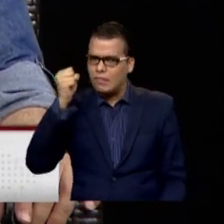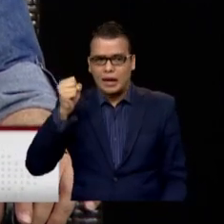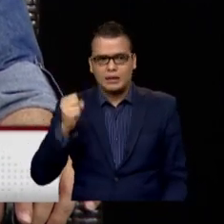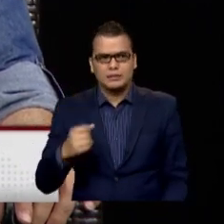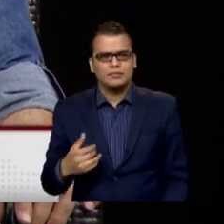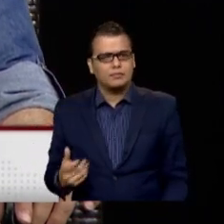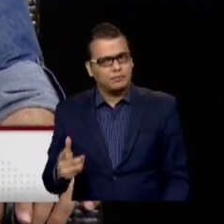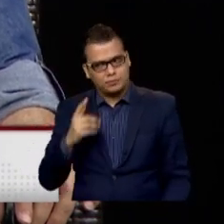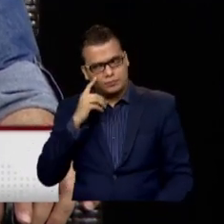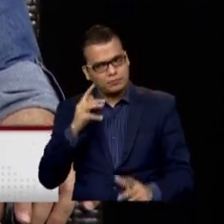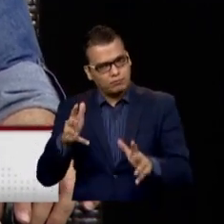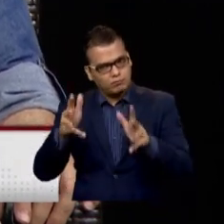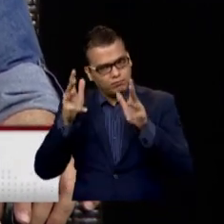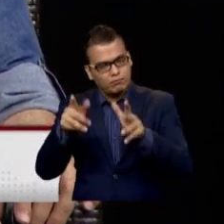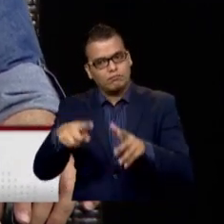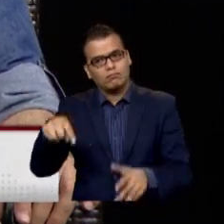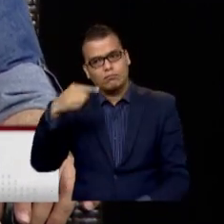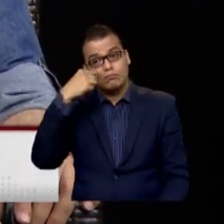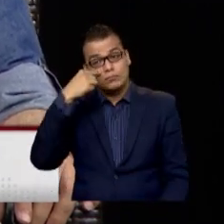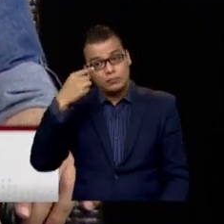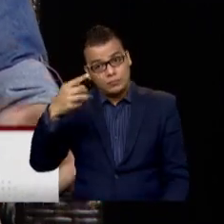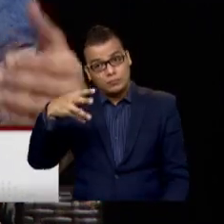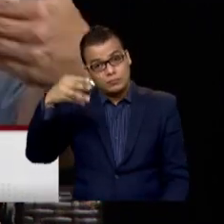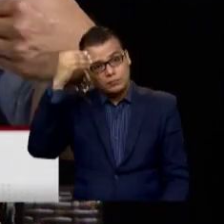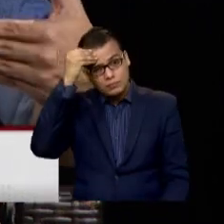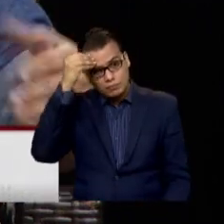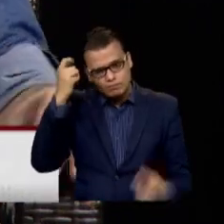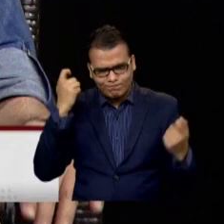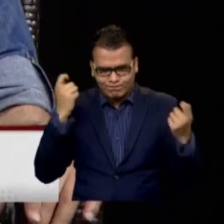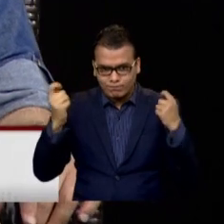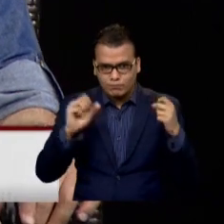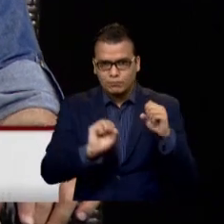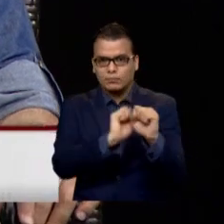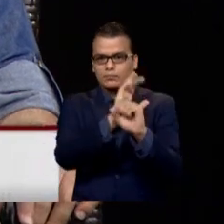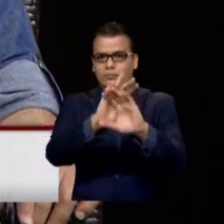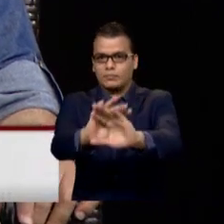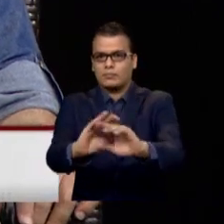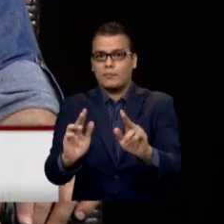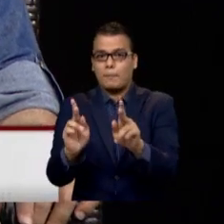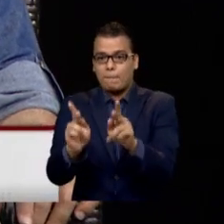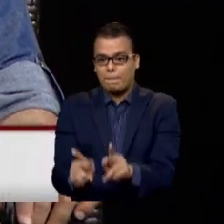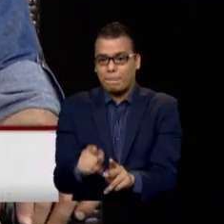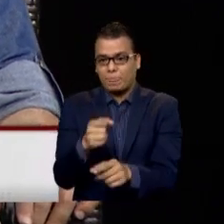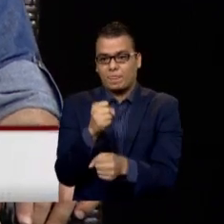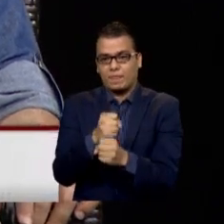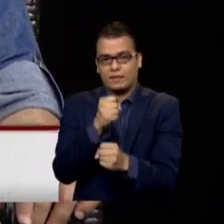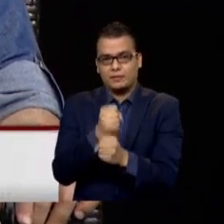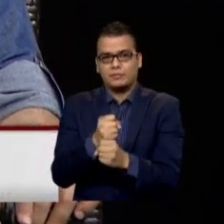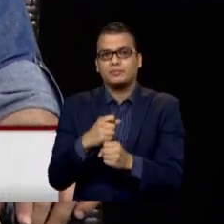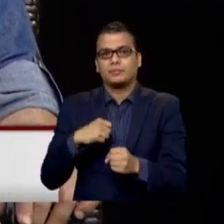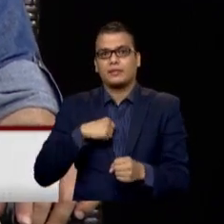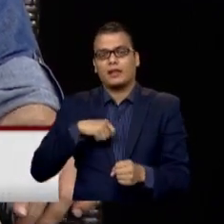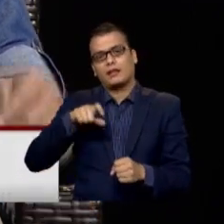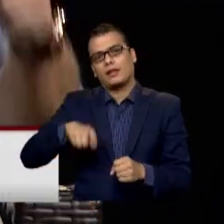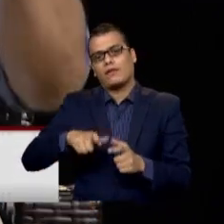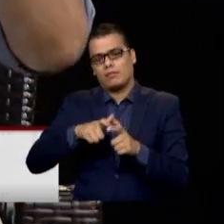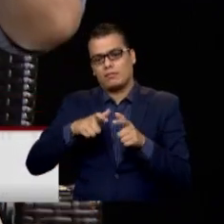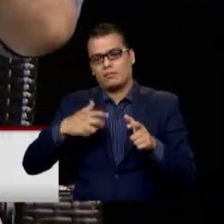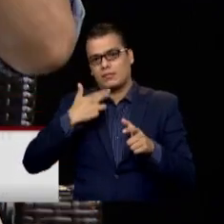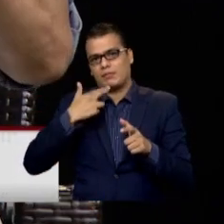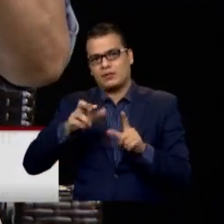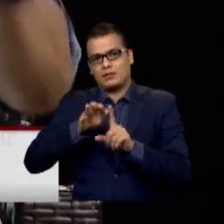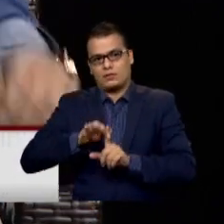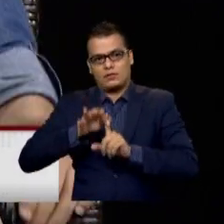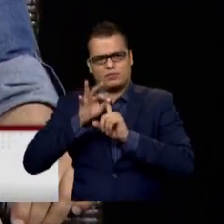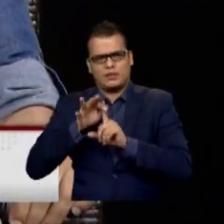espacio pedagógico para todos quienes están. Y el trabajador tiene que tener lo que le llamamos el pasaporte sanitario, que